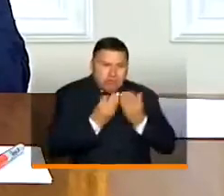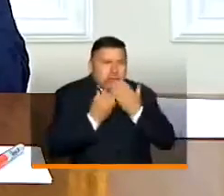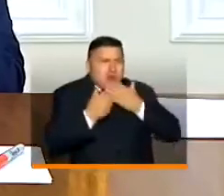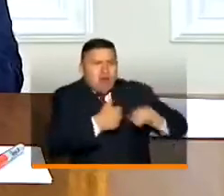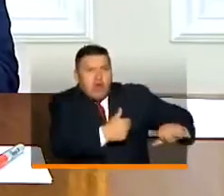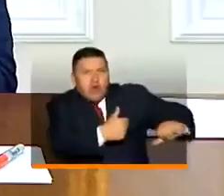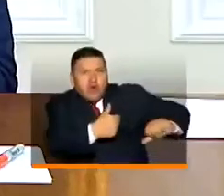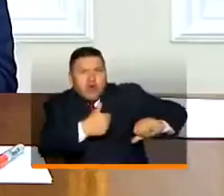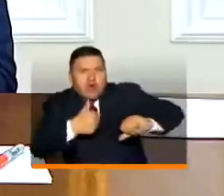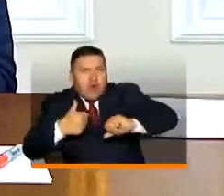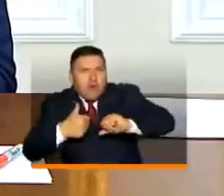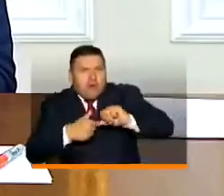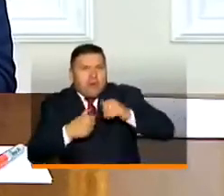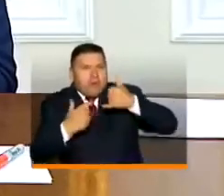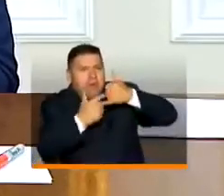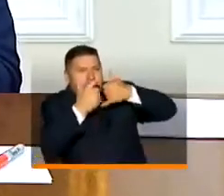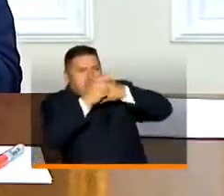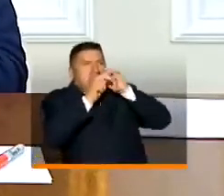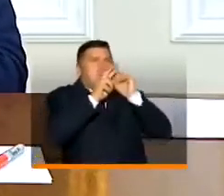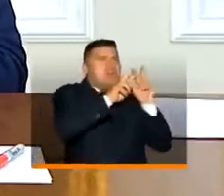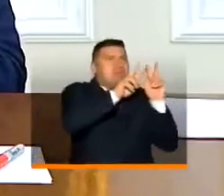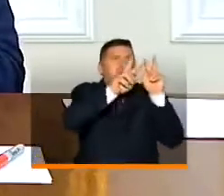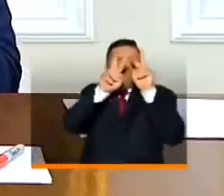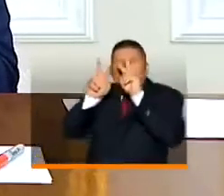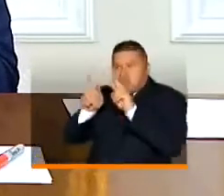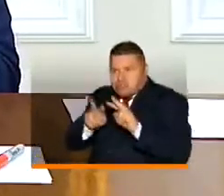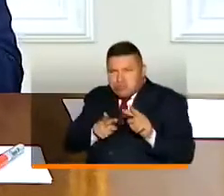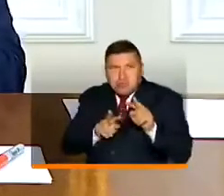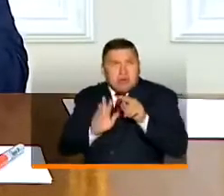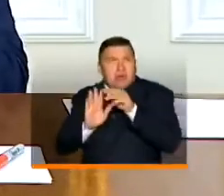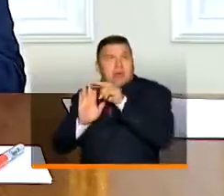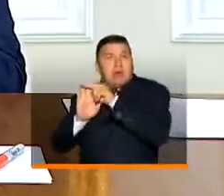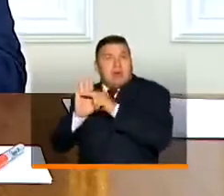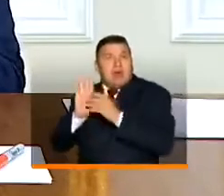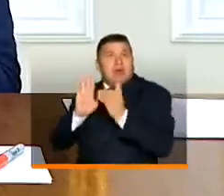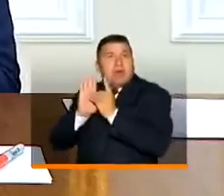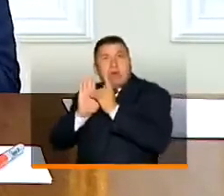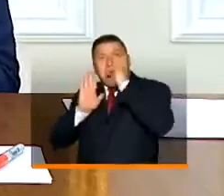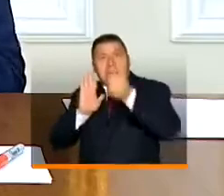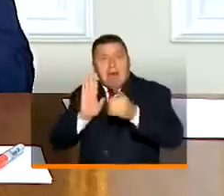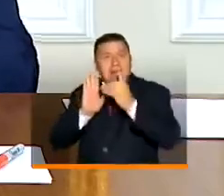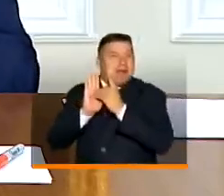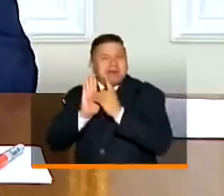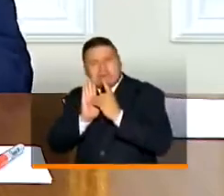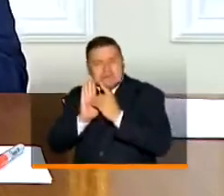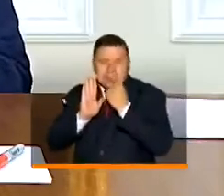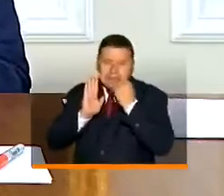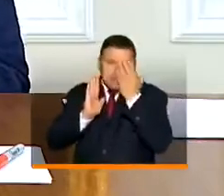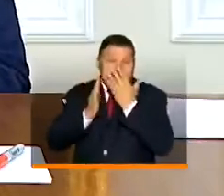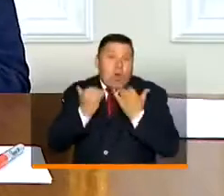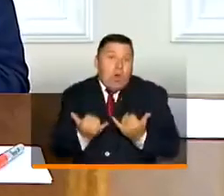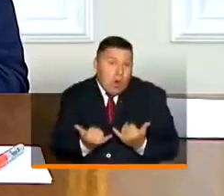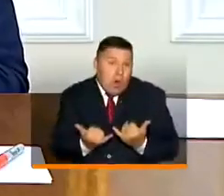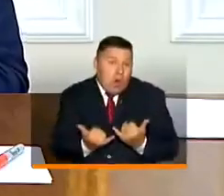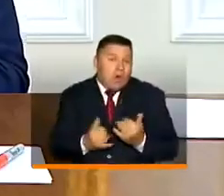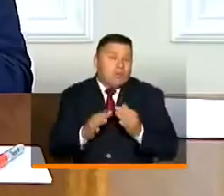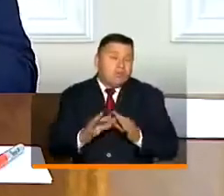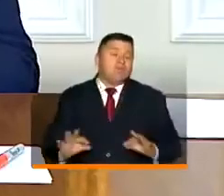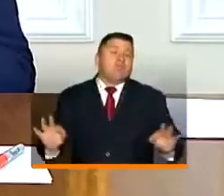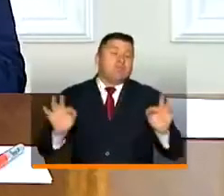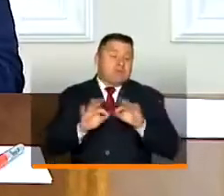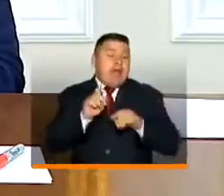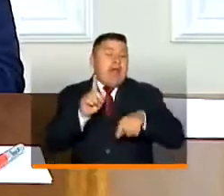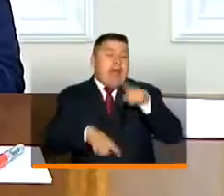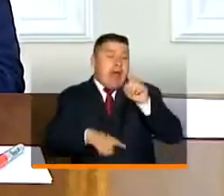comportando la pandemia en los distintos lugares del territorio para tomar medidas puntuales y específicas. Y hoy, por ejemplo, haremos referencia